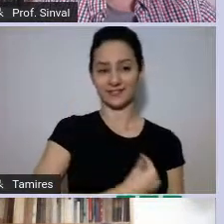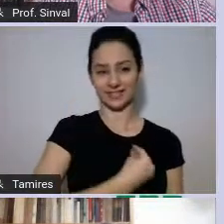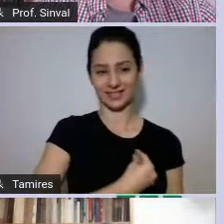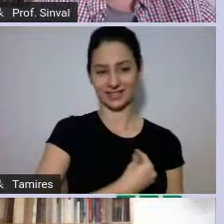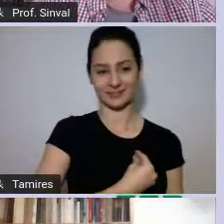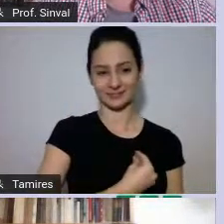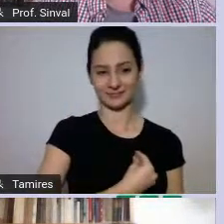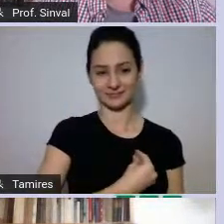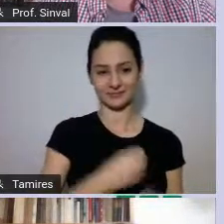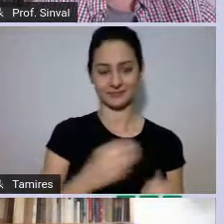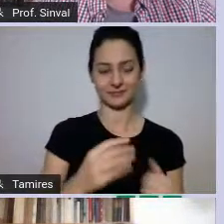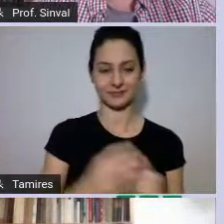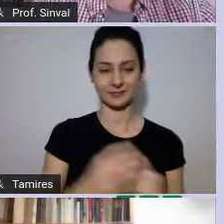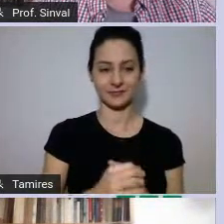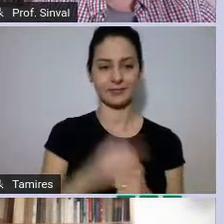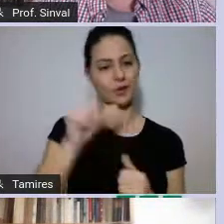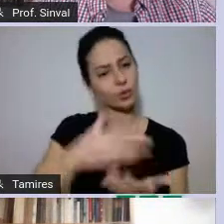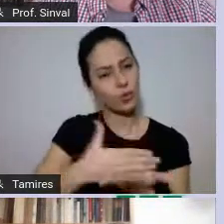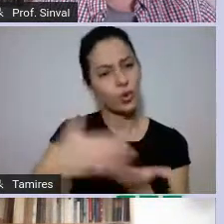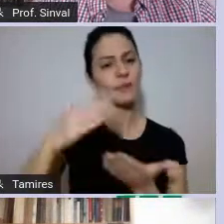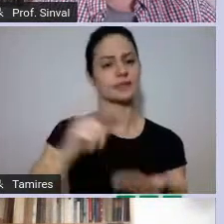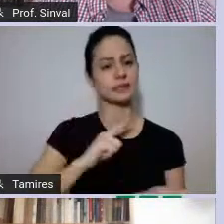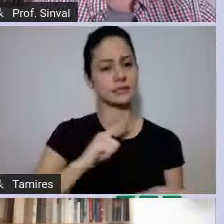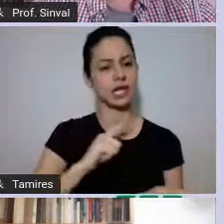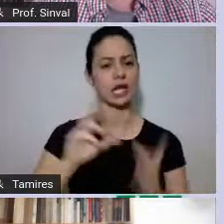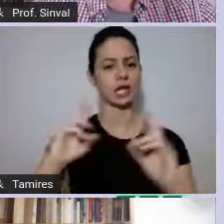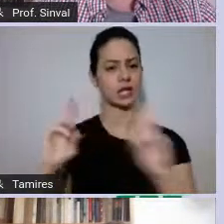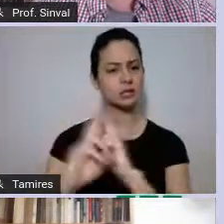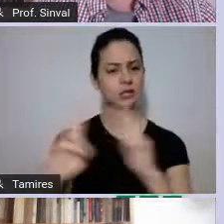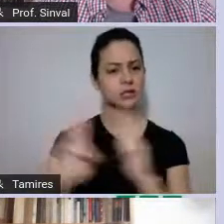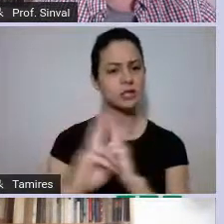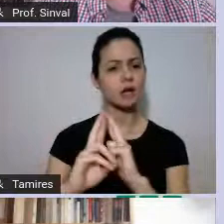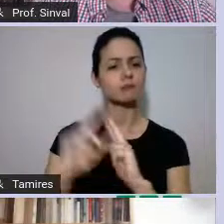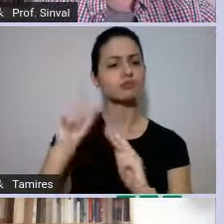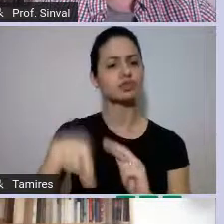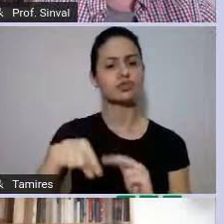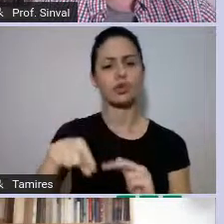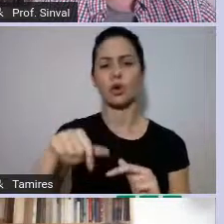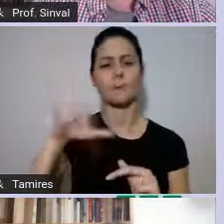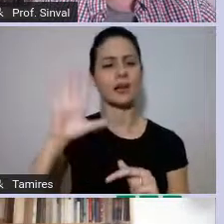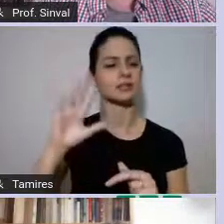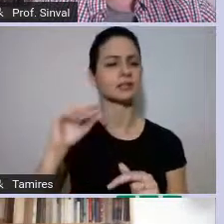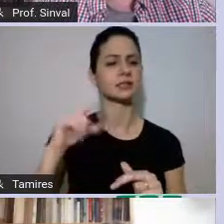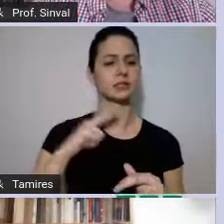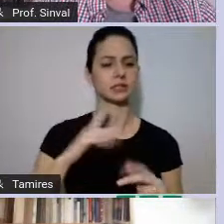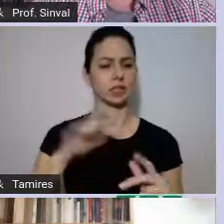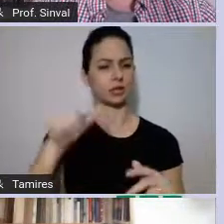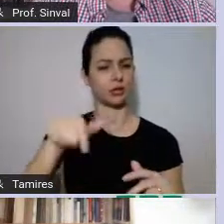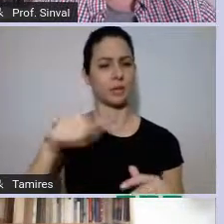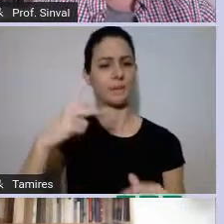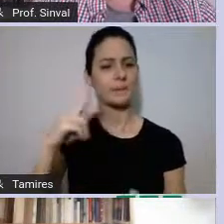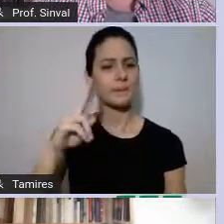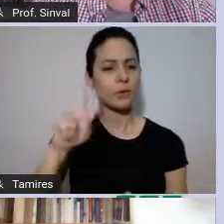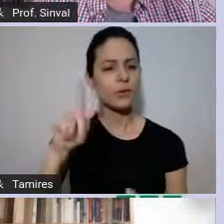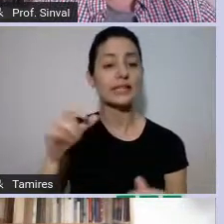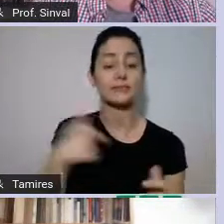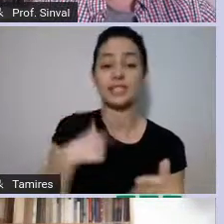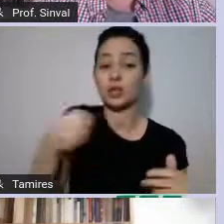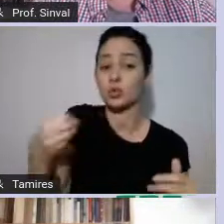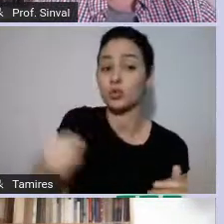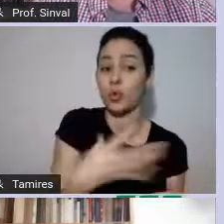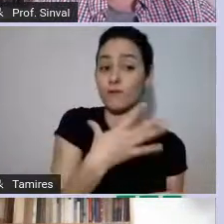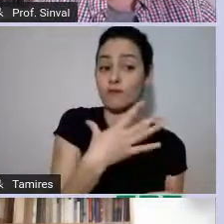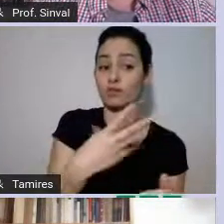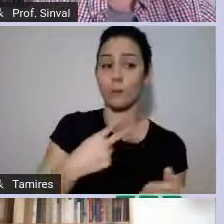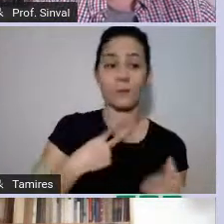dice, inicialmente no había una regulación, luego se dice no más de 5 leguas de la ciudad para que el pulque llegue fresco, y